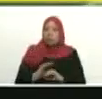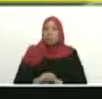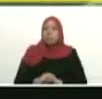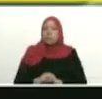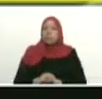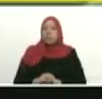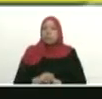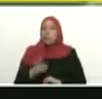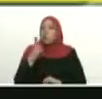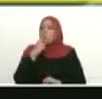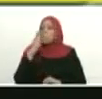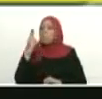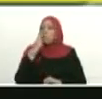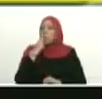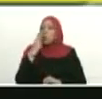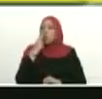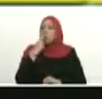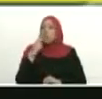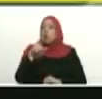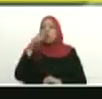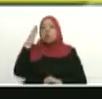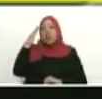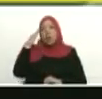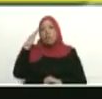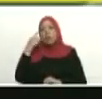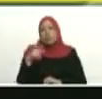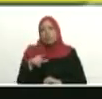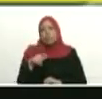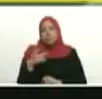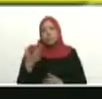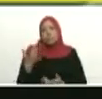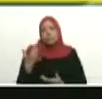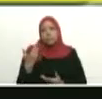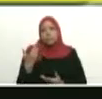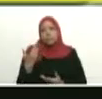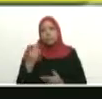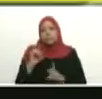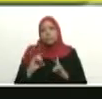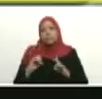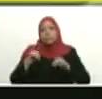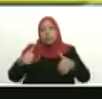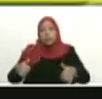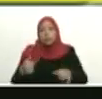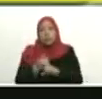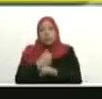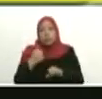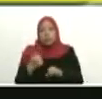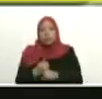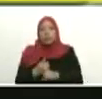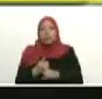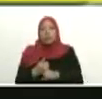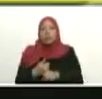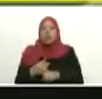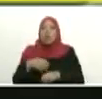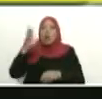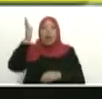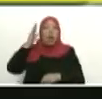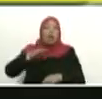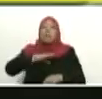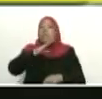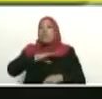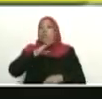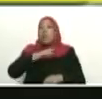Los vapers. Ustedes saben de qué estoy hablando, ¿verdad? Y empecé a ver que crea unas enfermedades terribles.